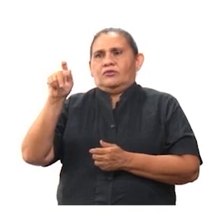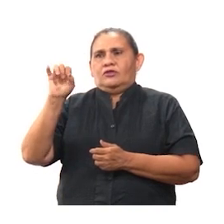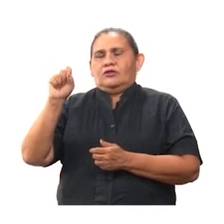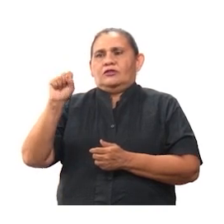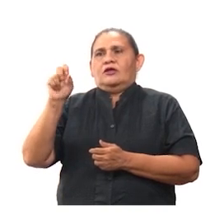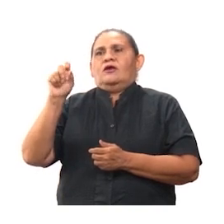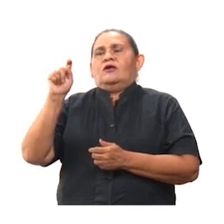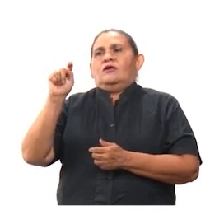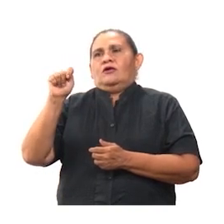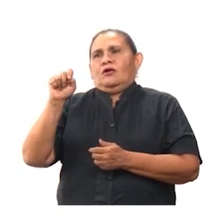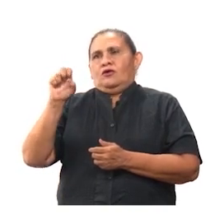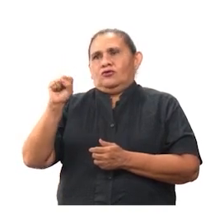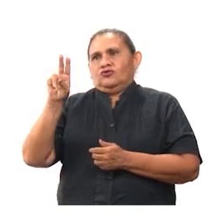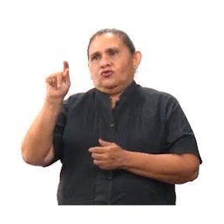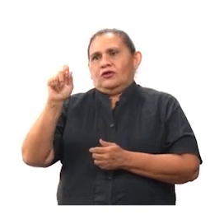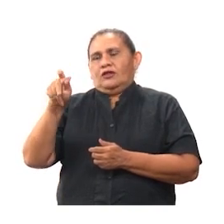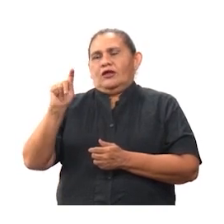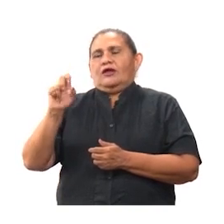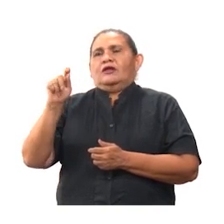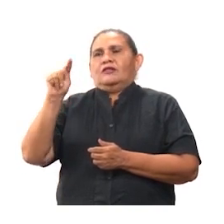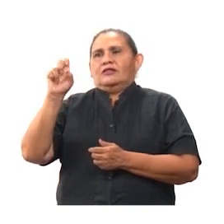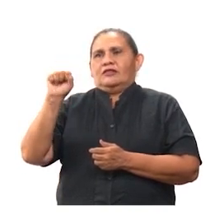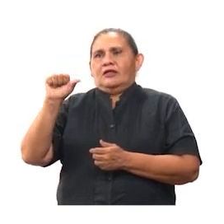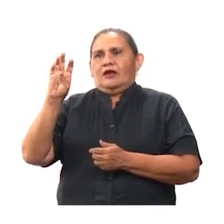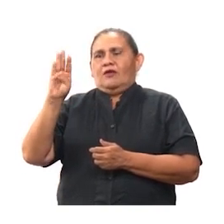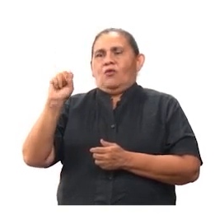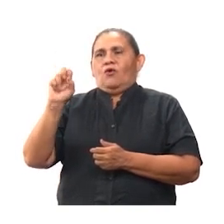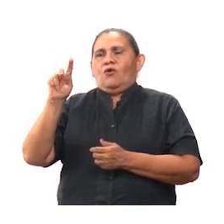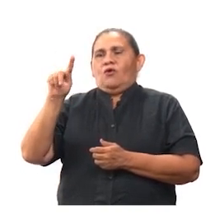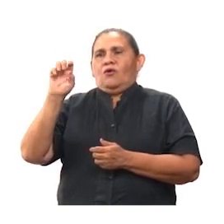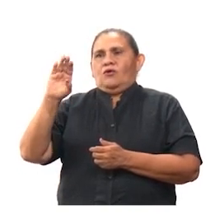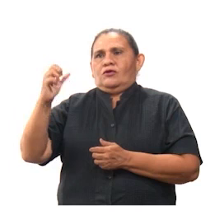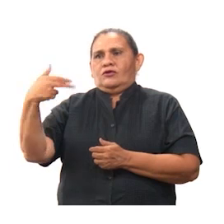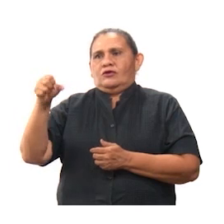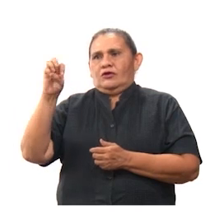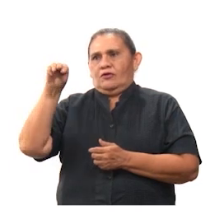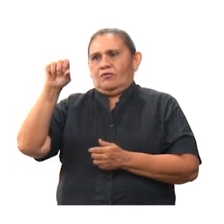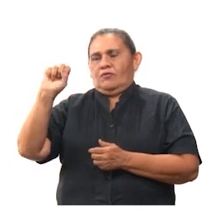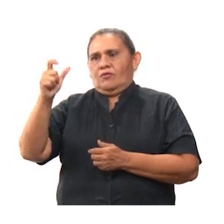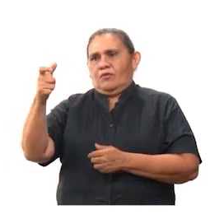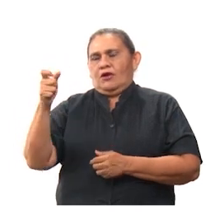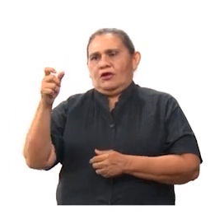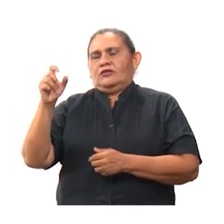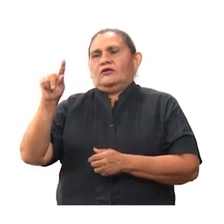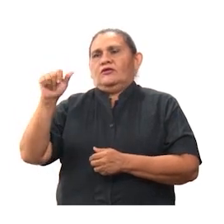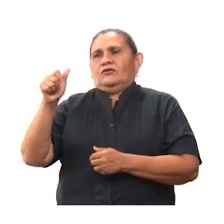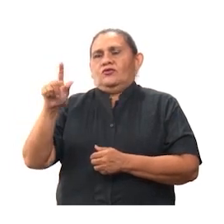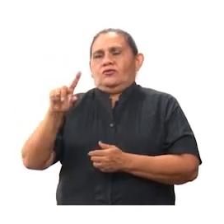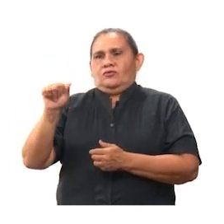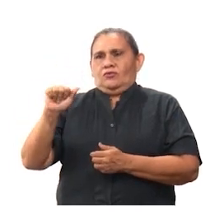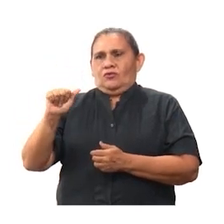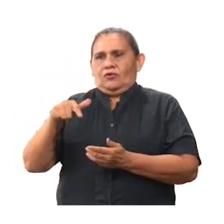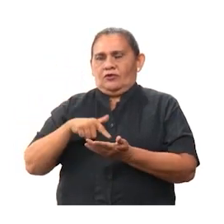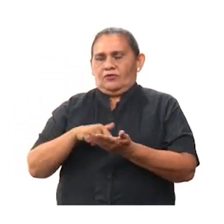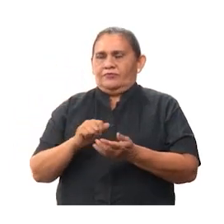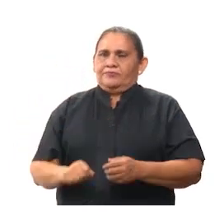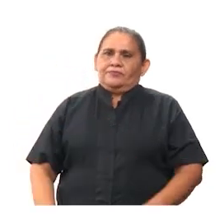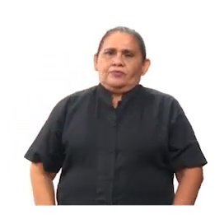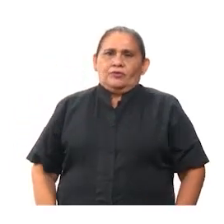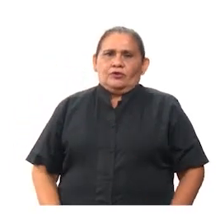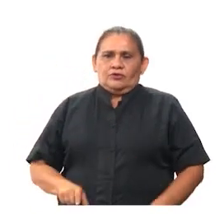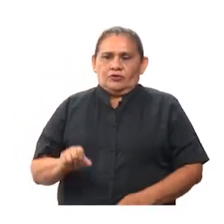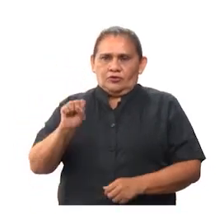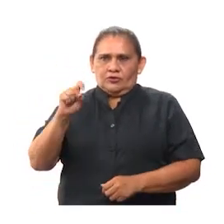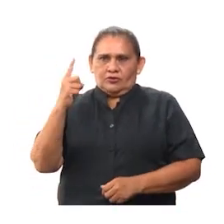tunkas sukakap shokchel, beishan, yashkaba. Y chile 61,109 mako, tokukohandalo, yan